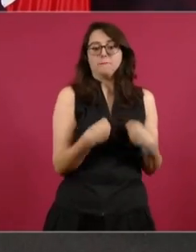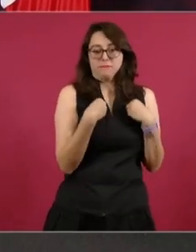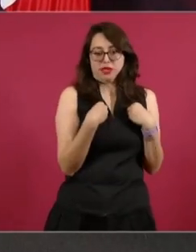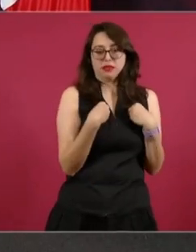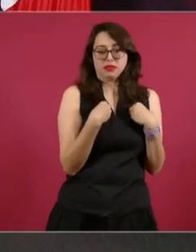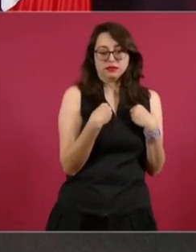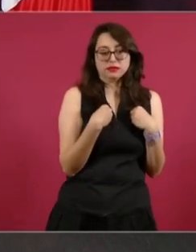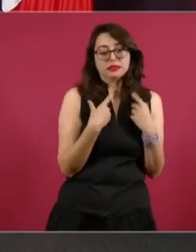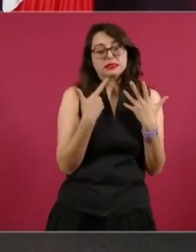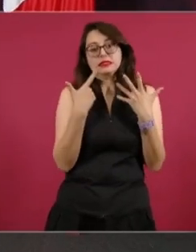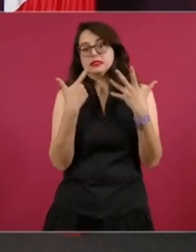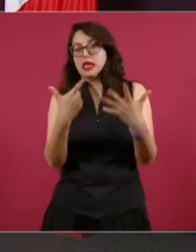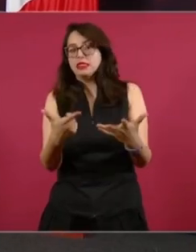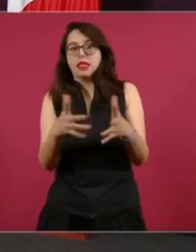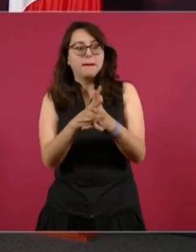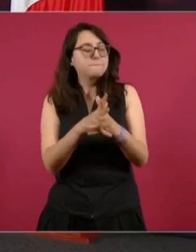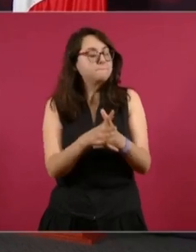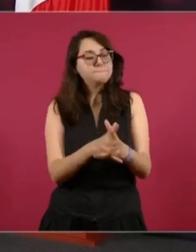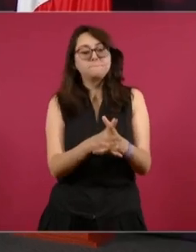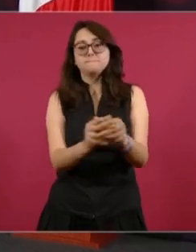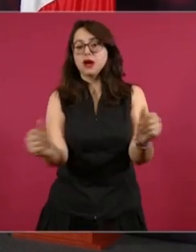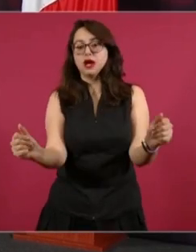siete desaparecieron.